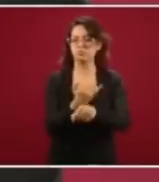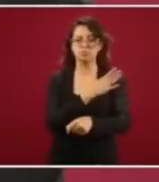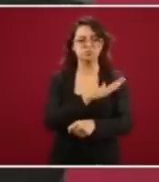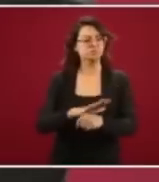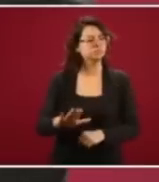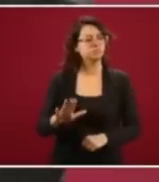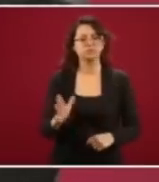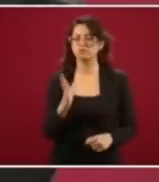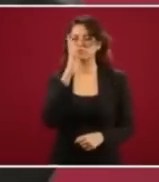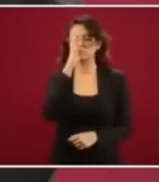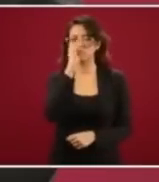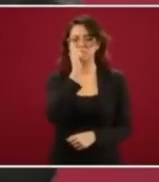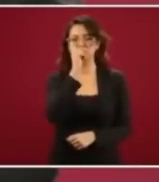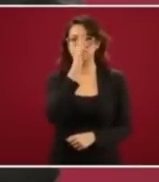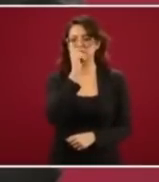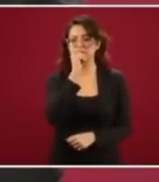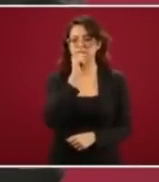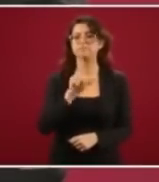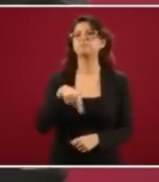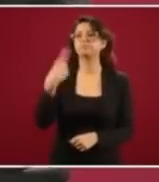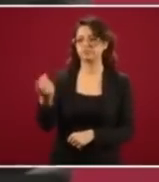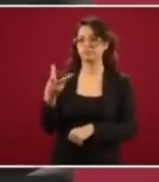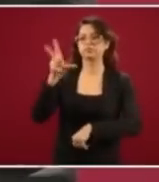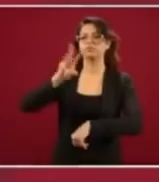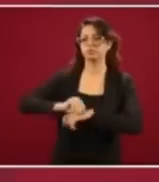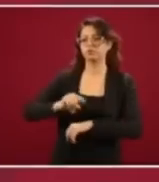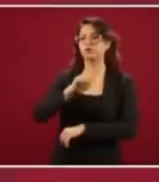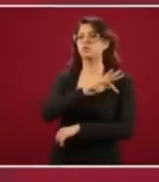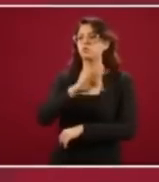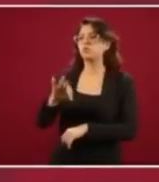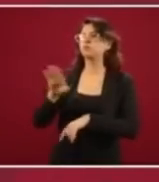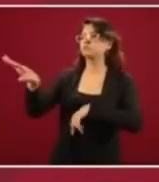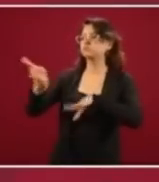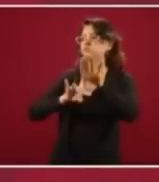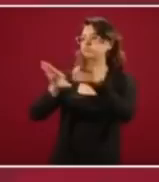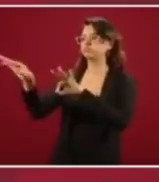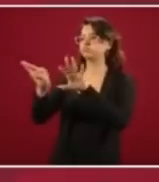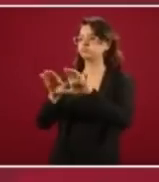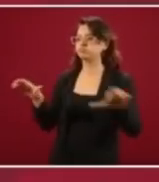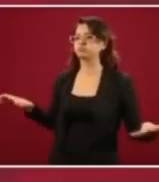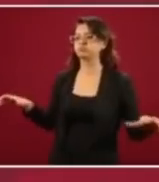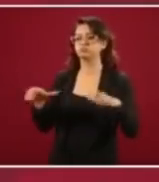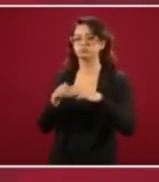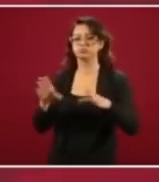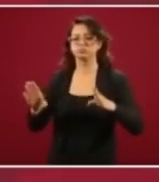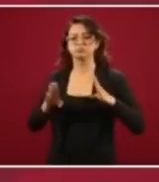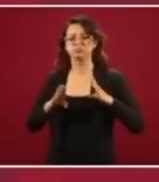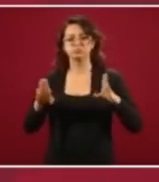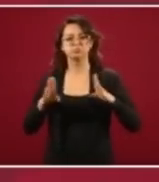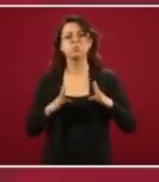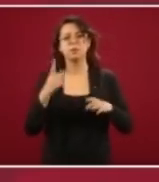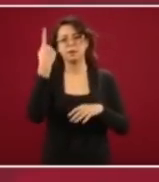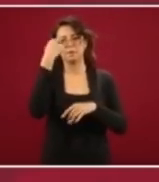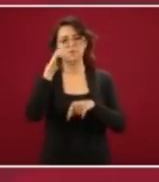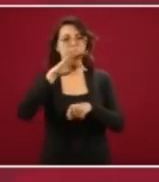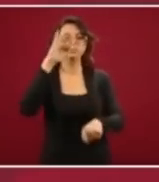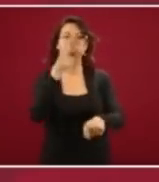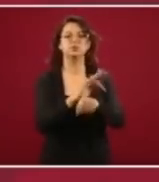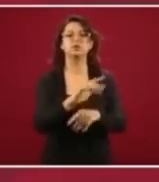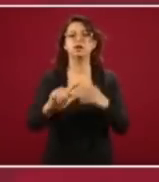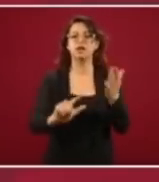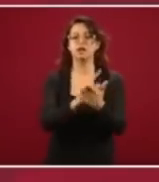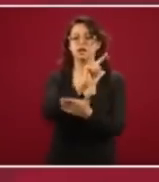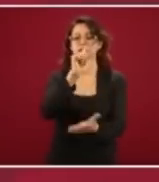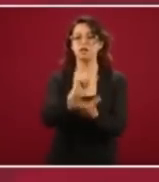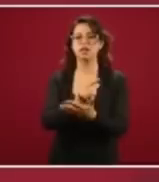la integración de un ejército que restablezca la legalidad y que